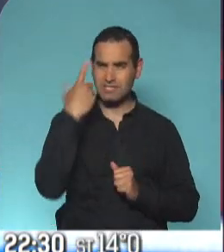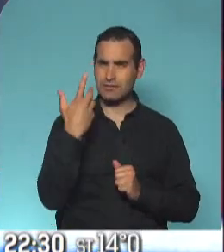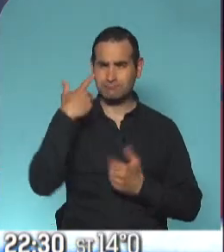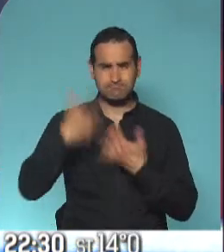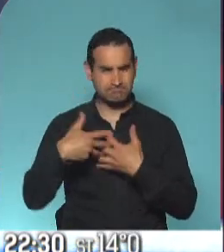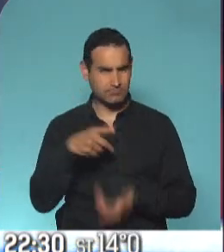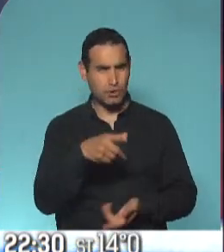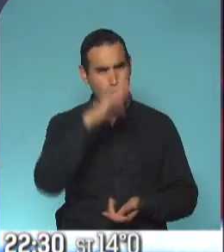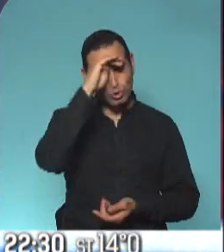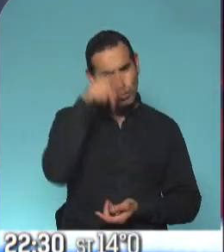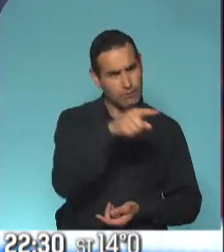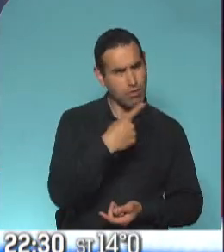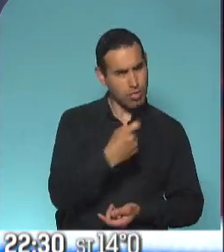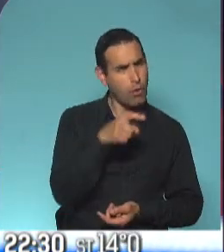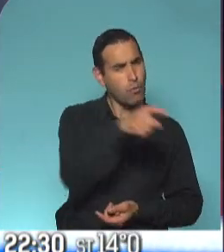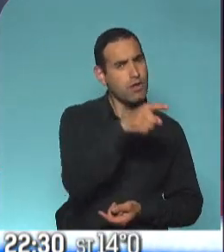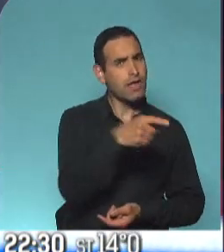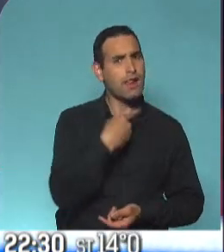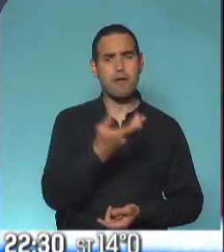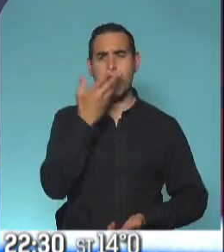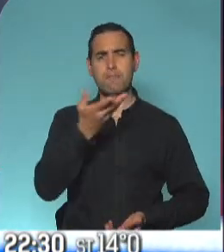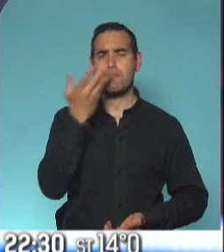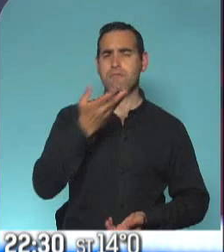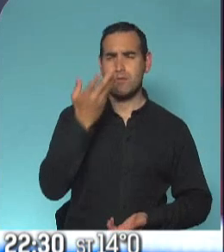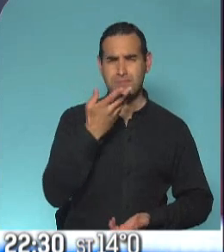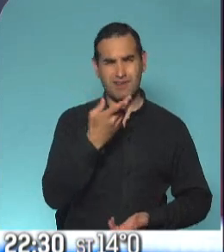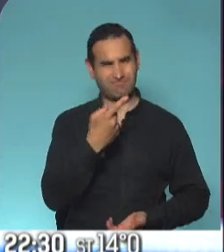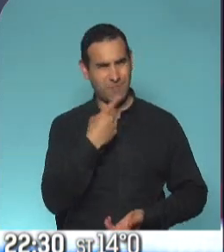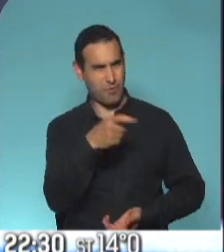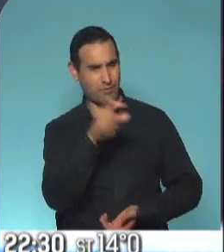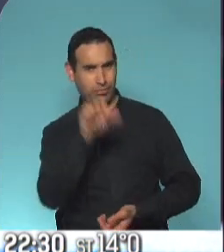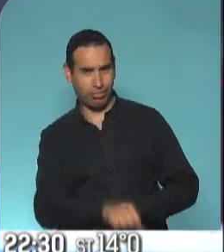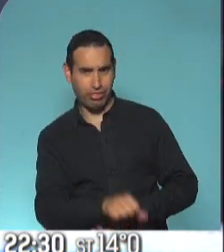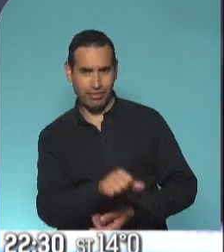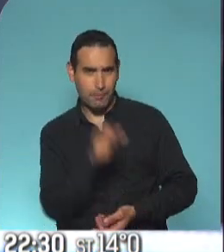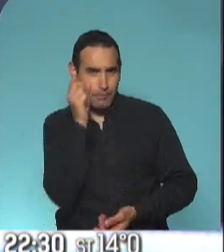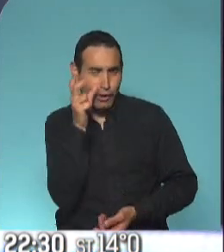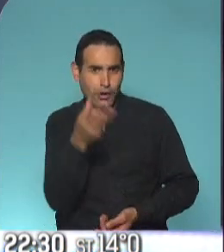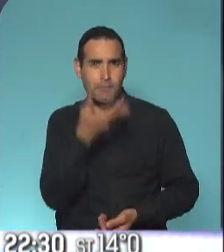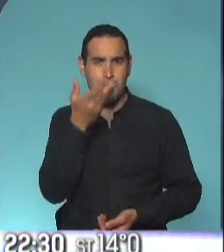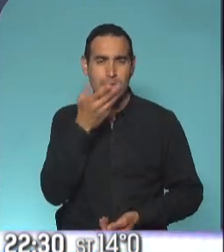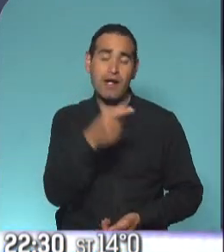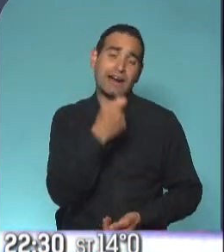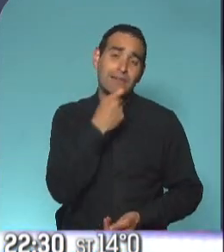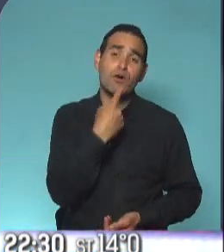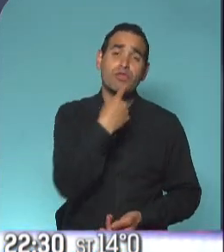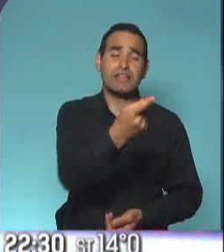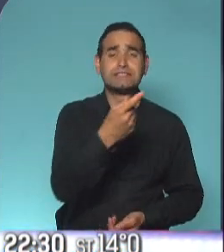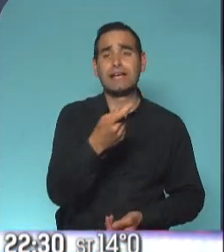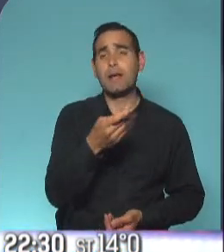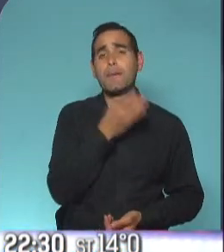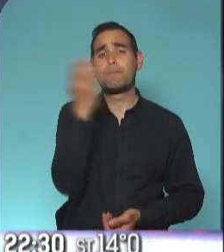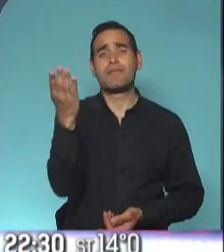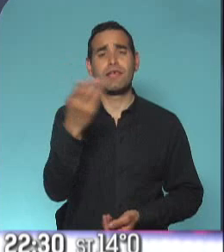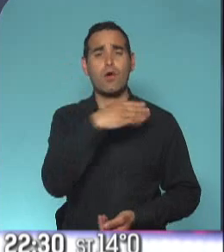es consciente o no de sus palabras, porque en muchos casos se entierra a sí mismo, como el hecho de decir que le pediría a